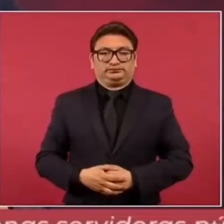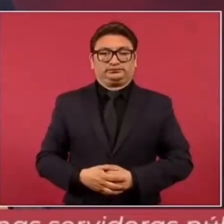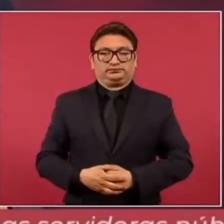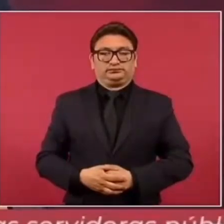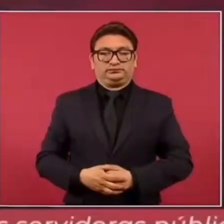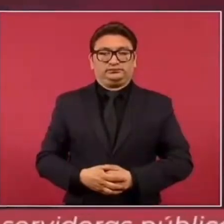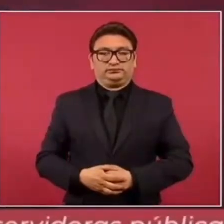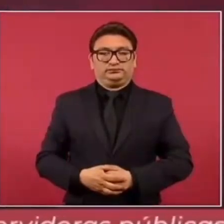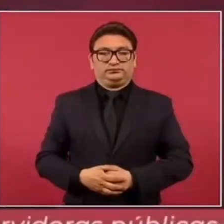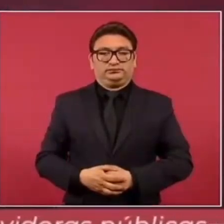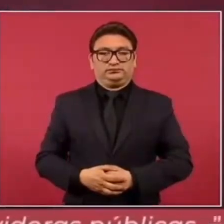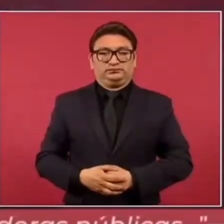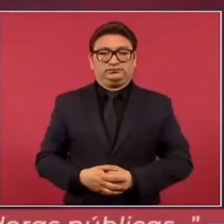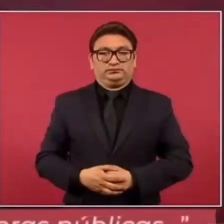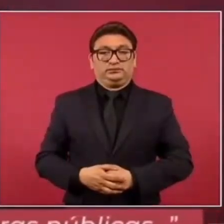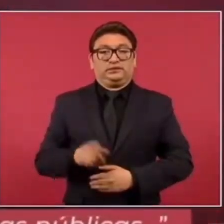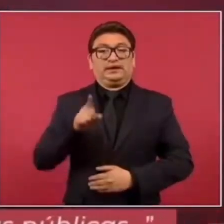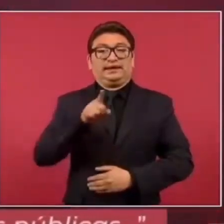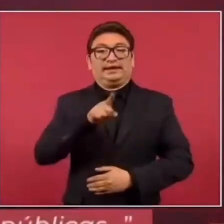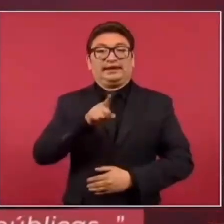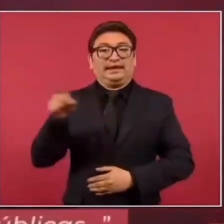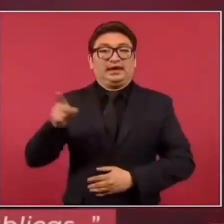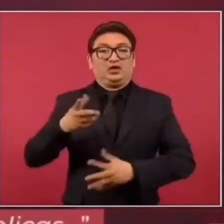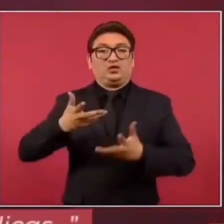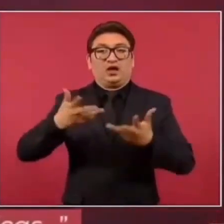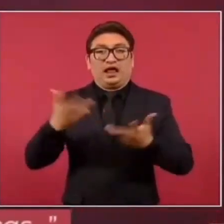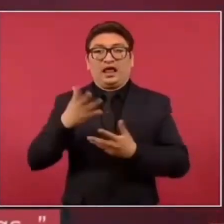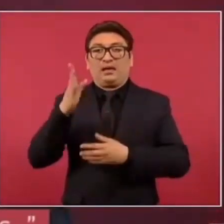Viven en el pecado social.